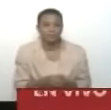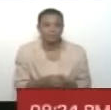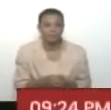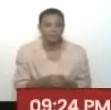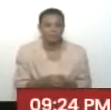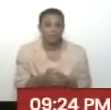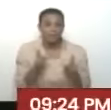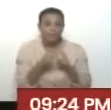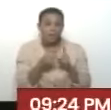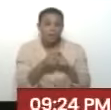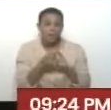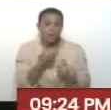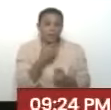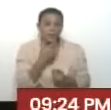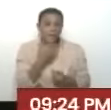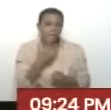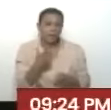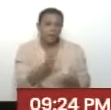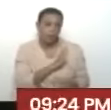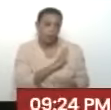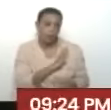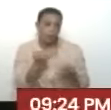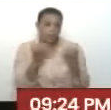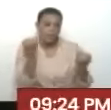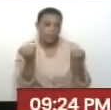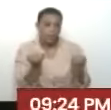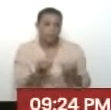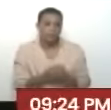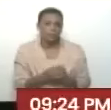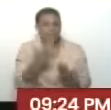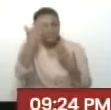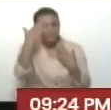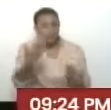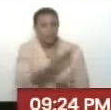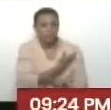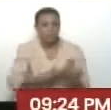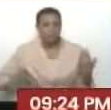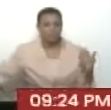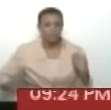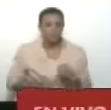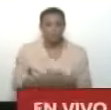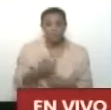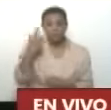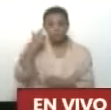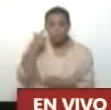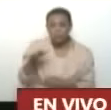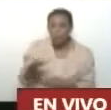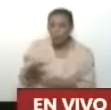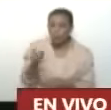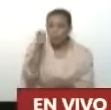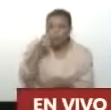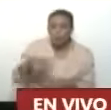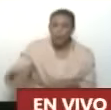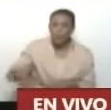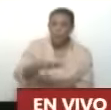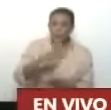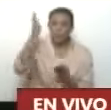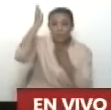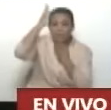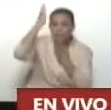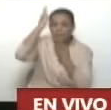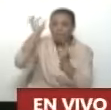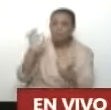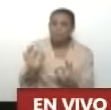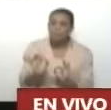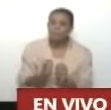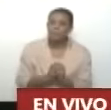Yaracotucumura, Guarao Tuma. Saludo, presidente. Mi saludo. Fíjense, nosotros de los pueblos indígenas en este capítulo de